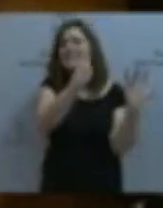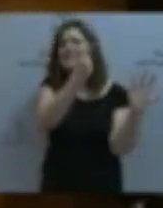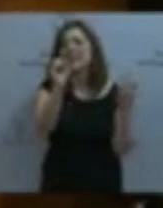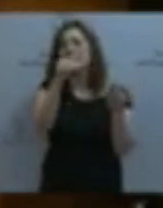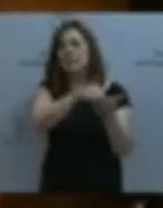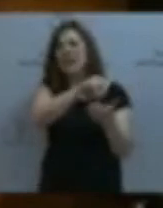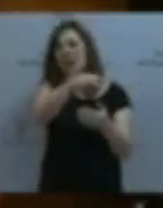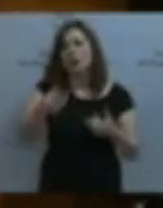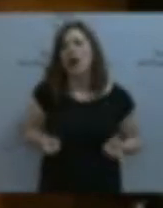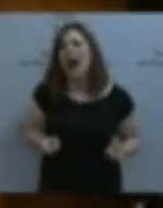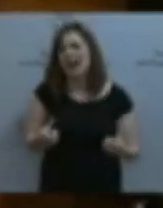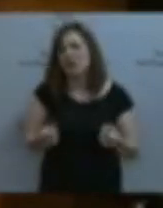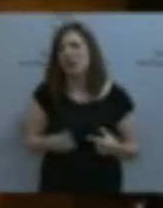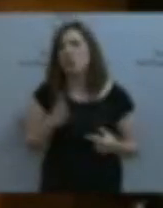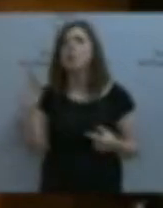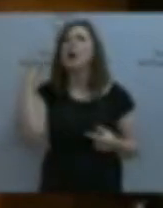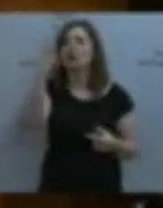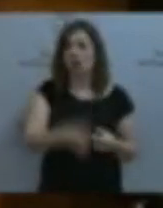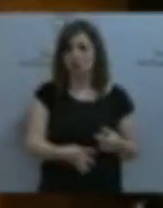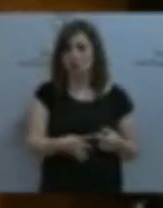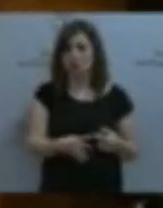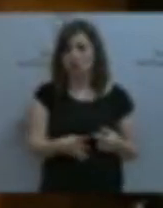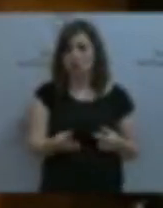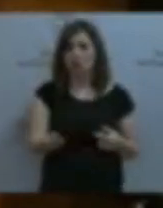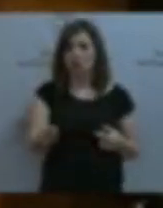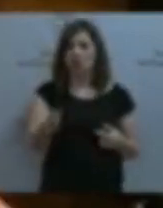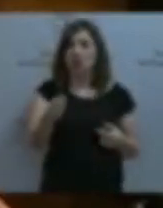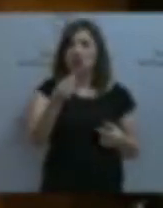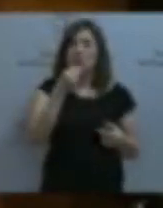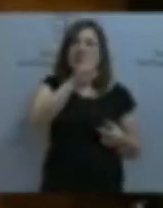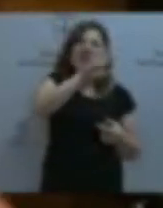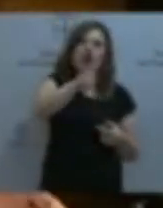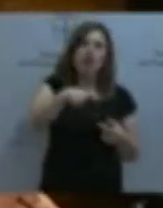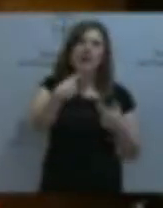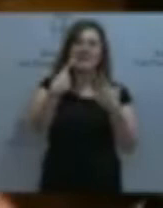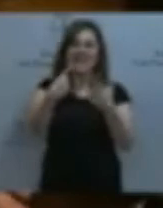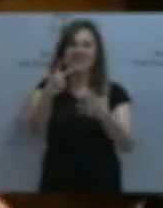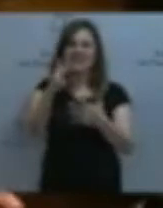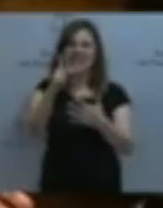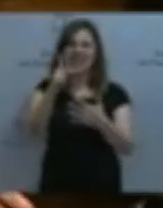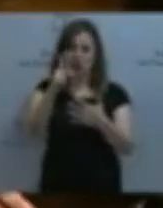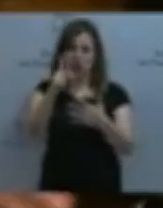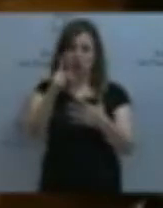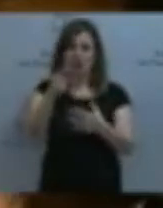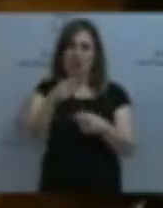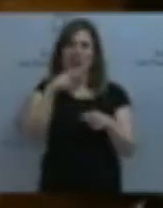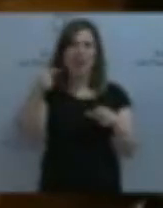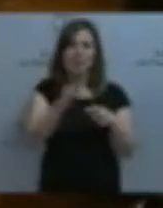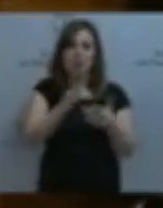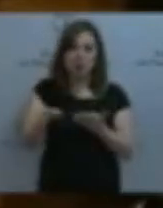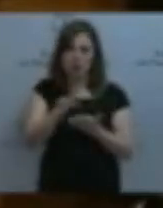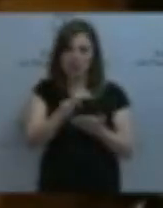en 4 años. Comerse 6,5 kilos de bombones de una tacada ya tiene delito. Bueno,